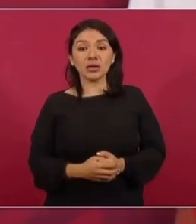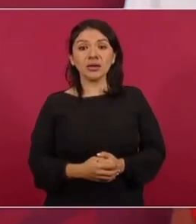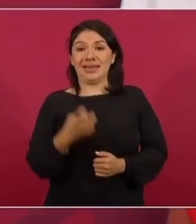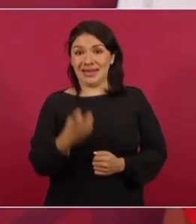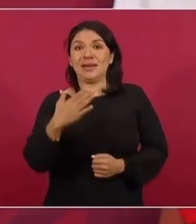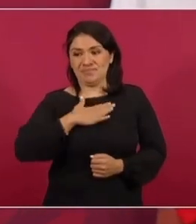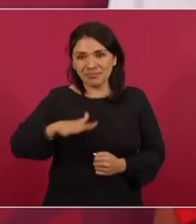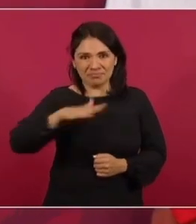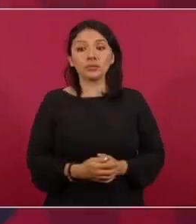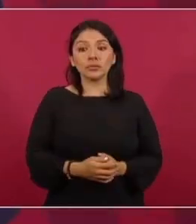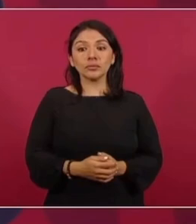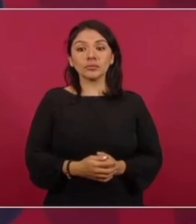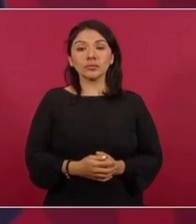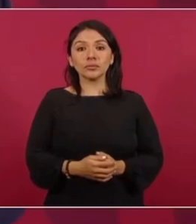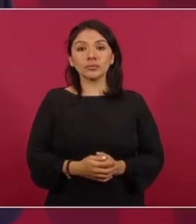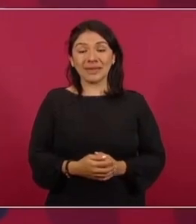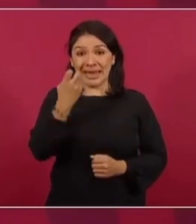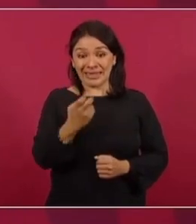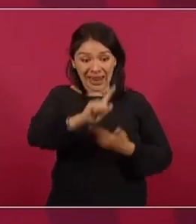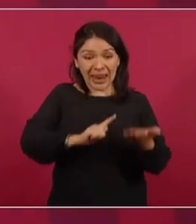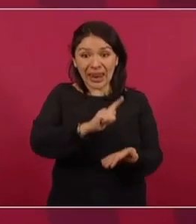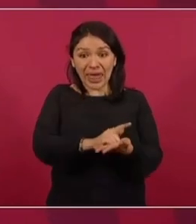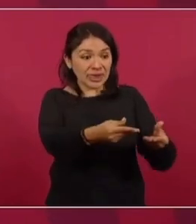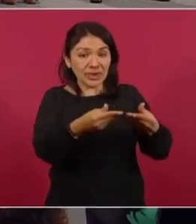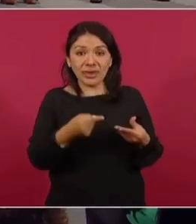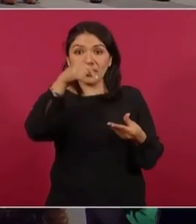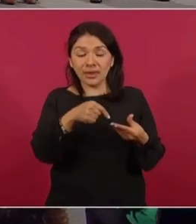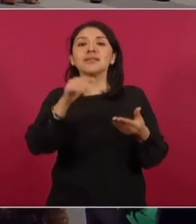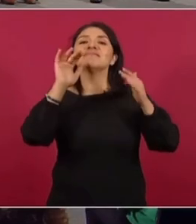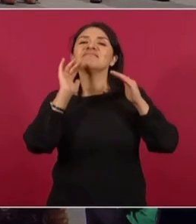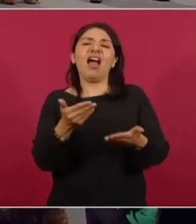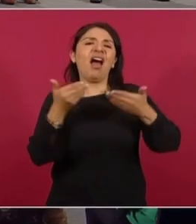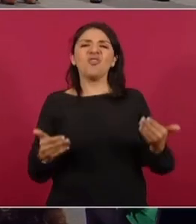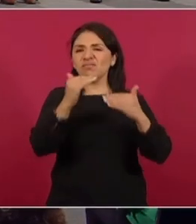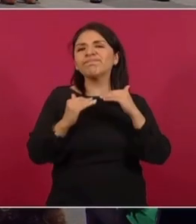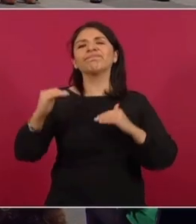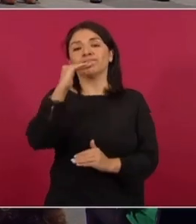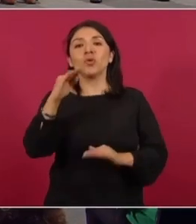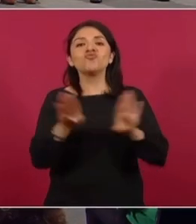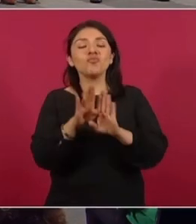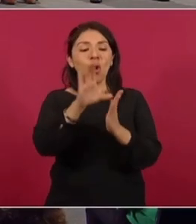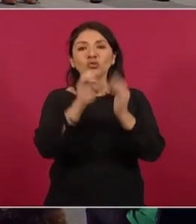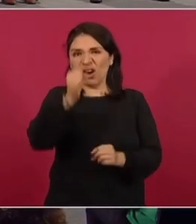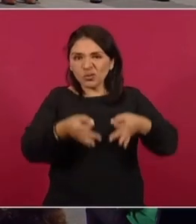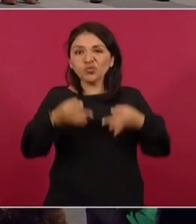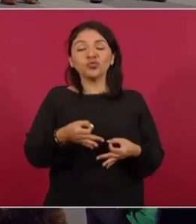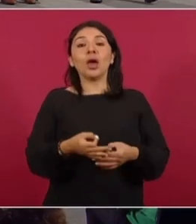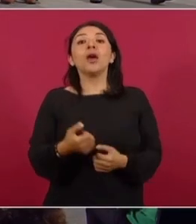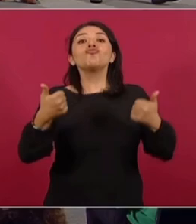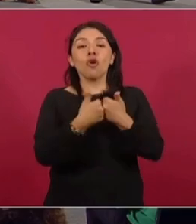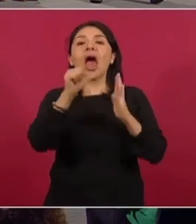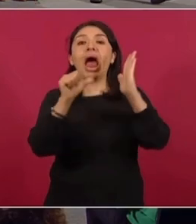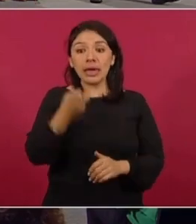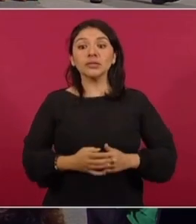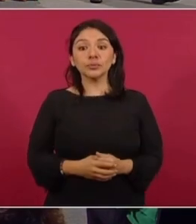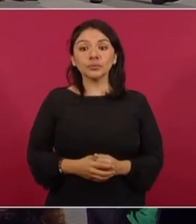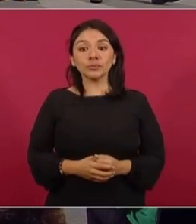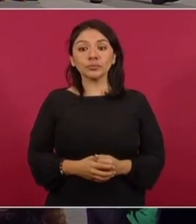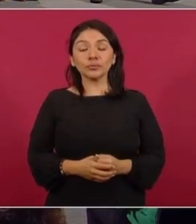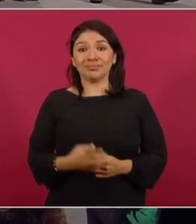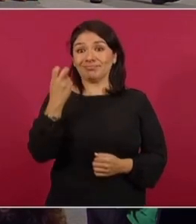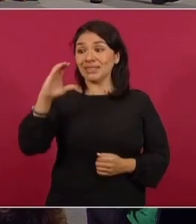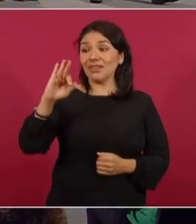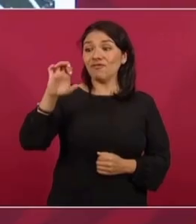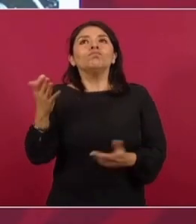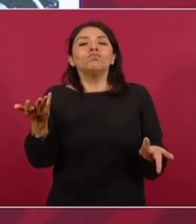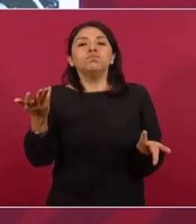presentamos inicialmente. Esa ley que se elevó a rango constitucional, con los artículos de esa ley, ya la Comisión